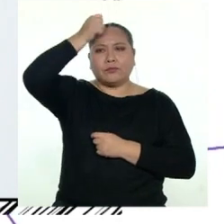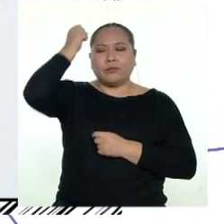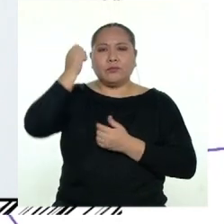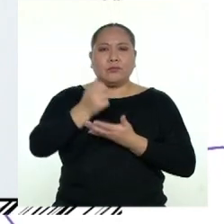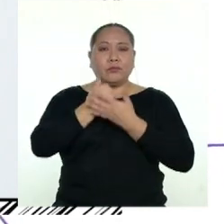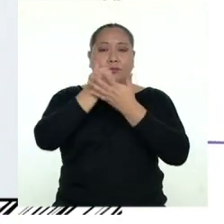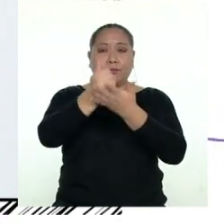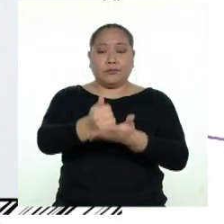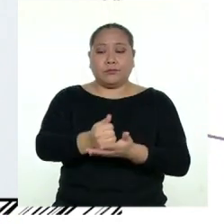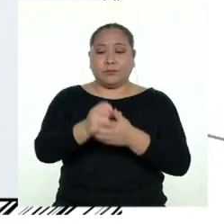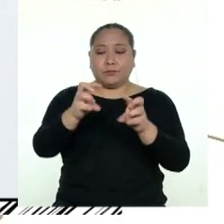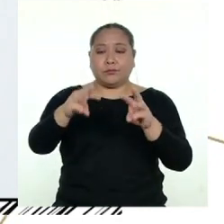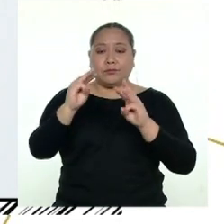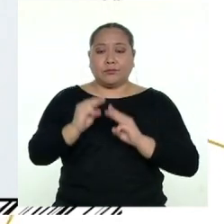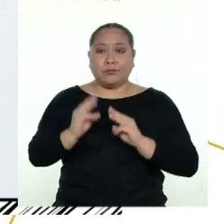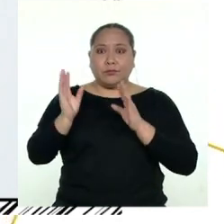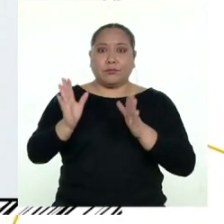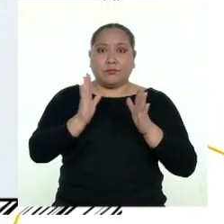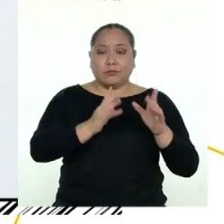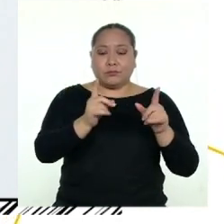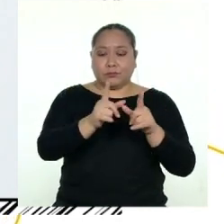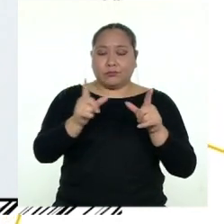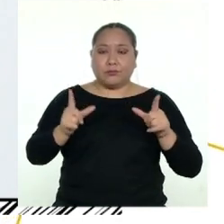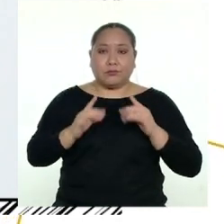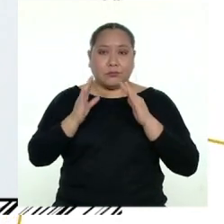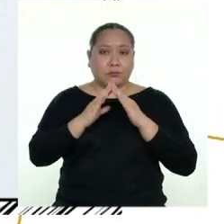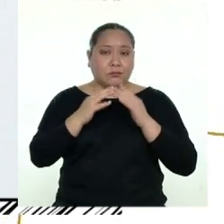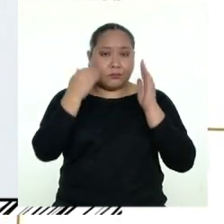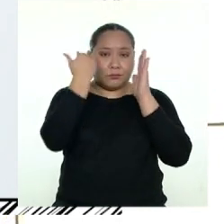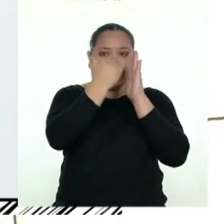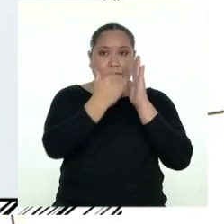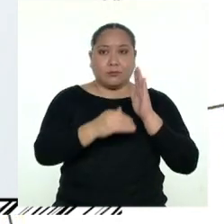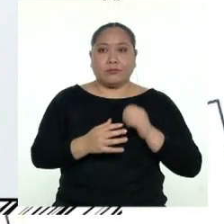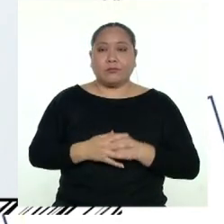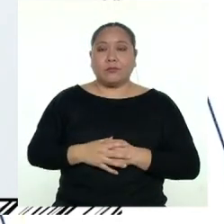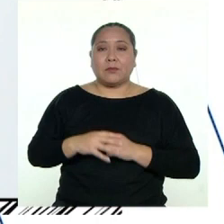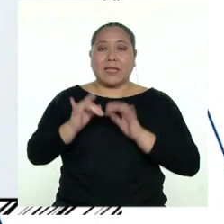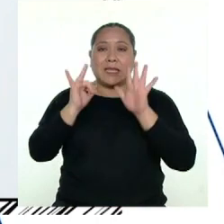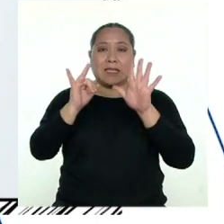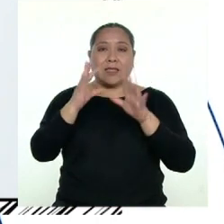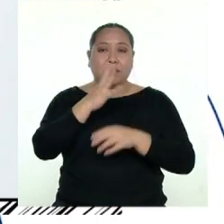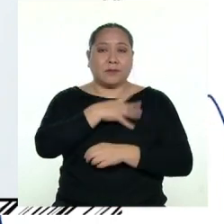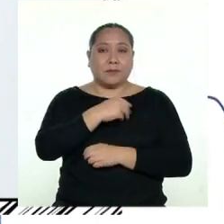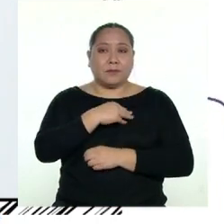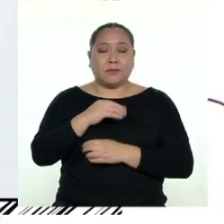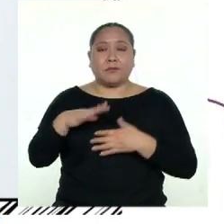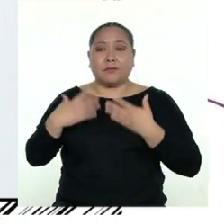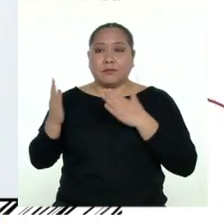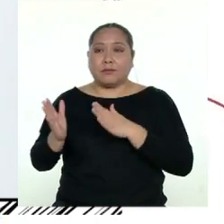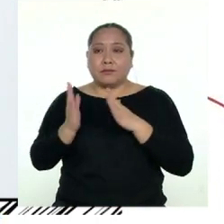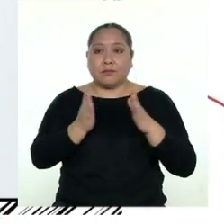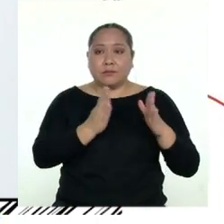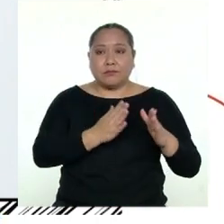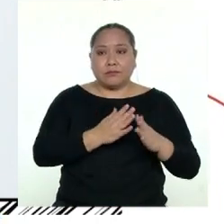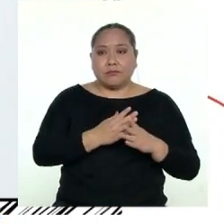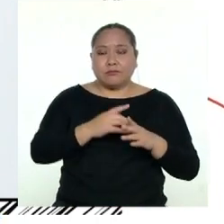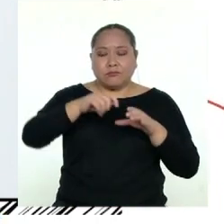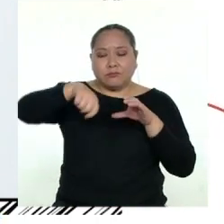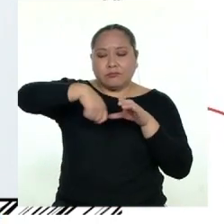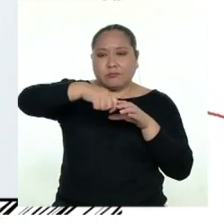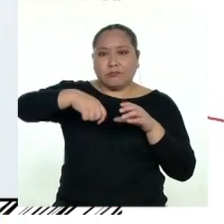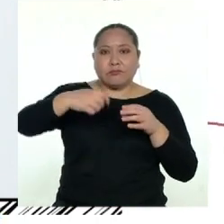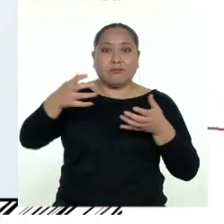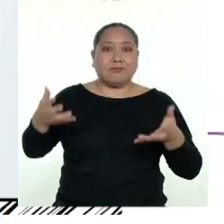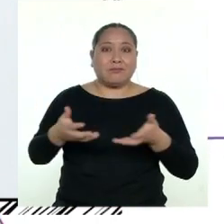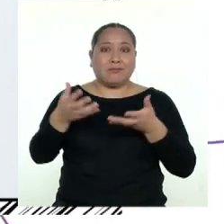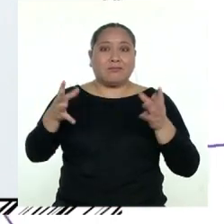la mesa, ordenar espacios de la casa, etc. A partir de los 7 años pueden preparar platos sencillos como ensalada de